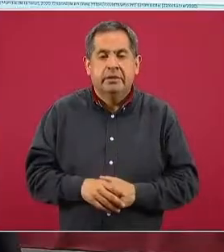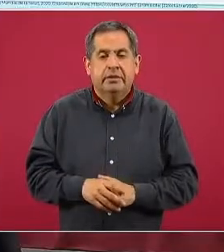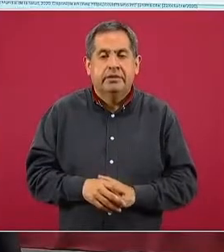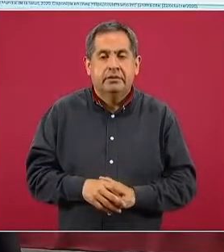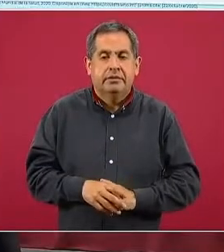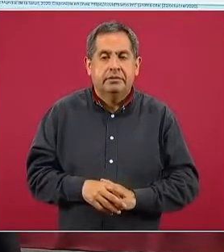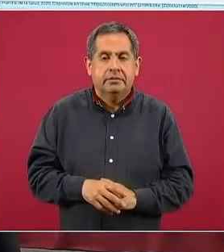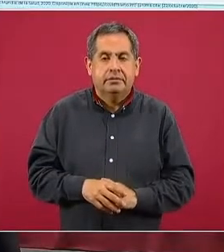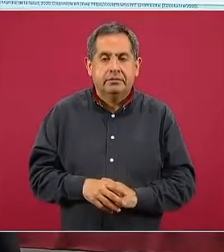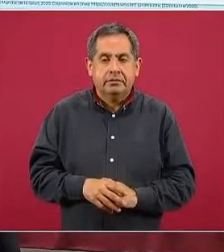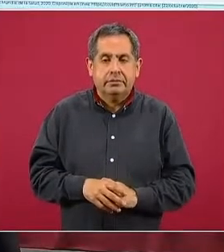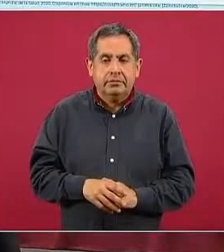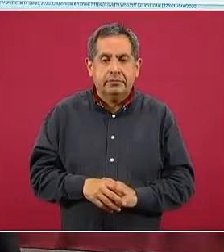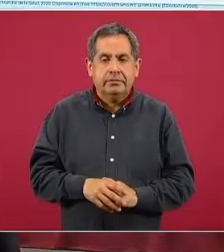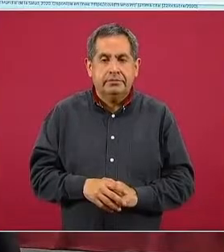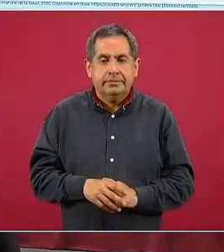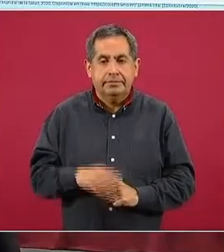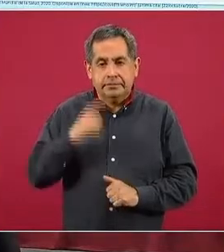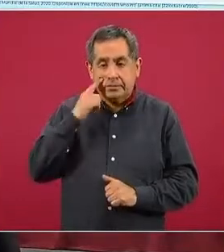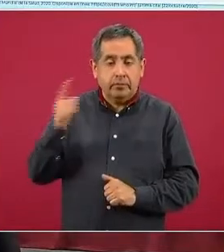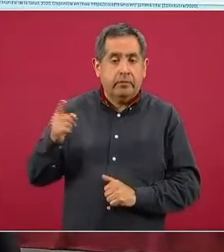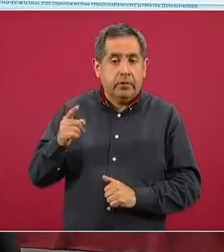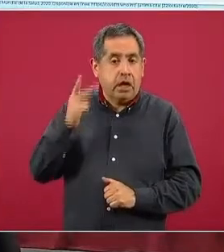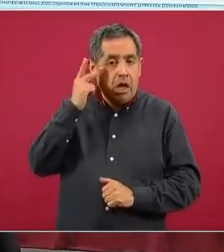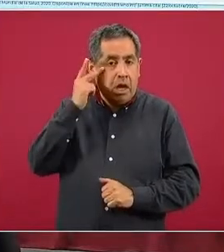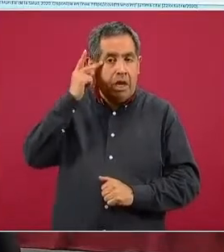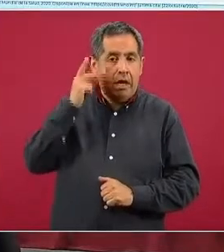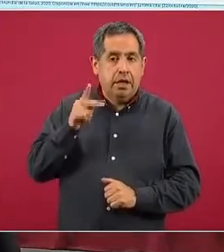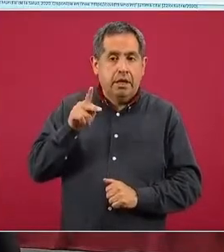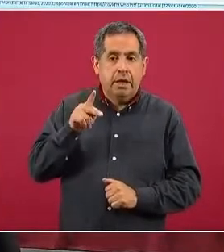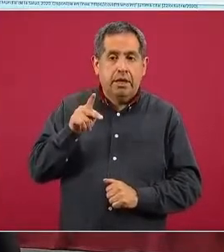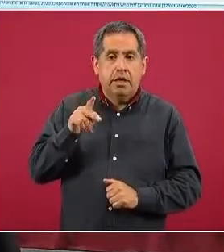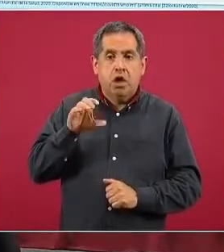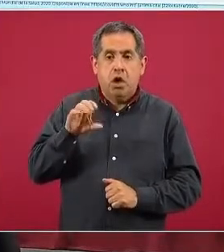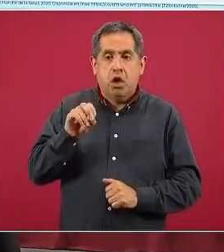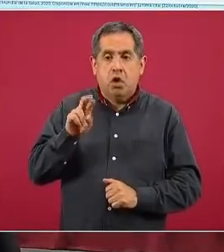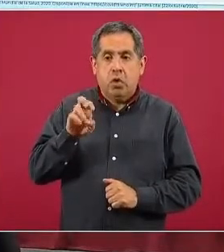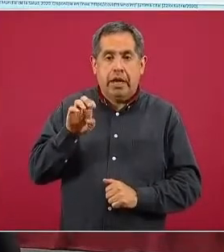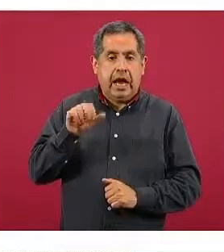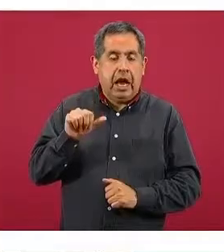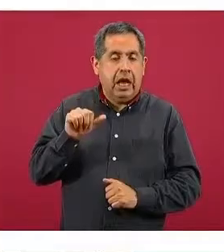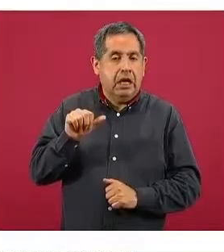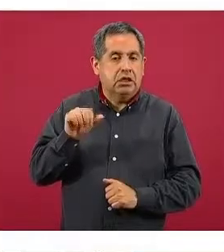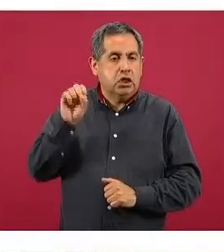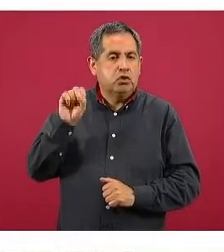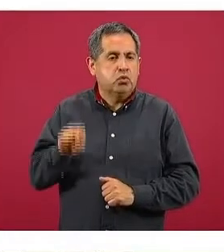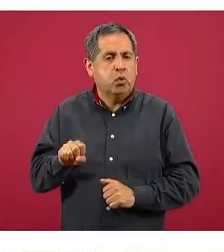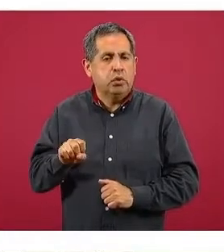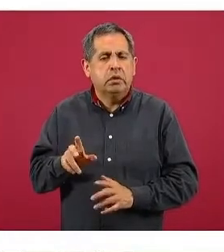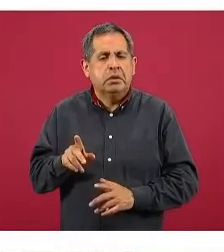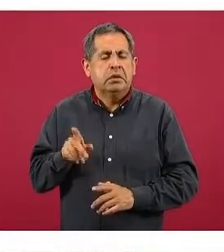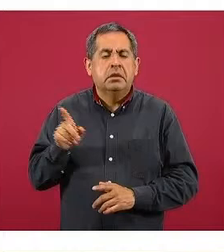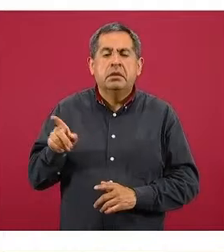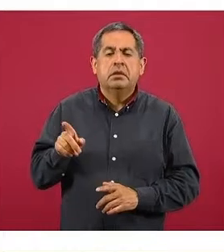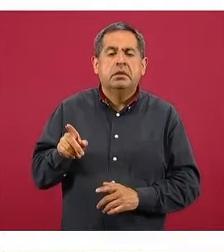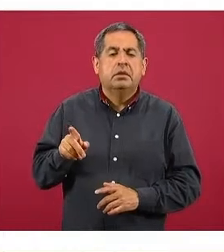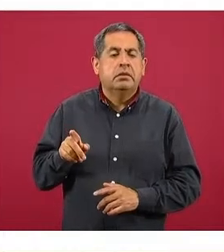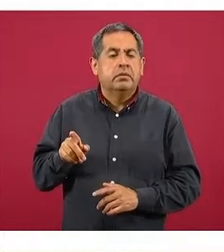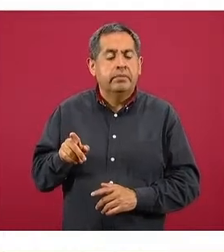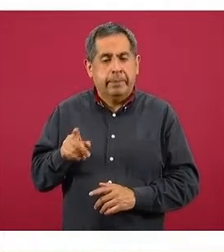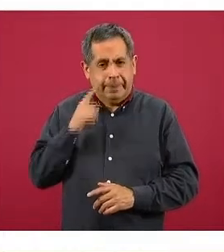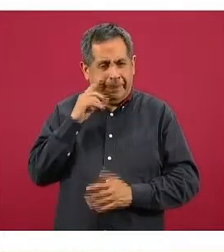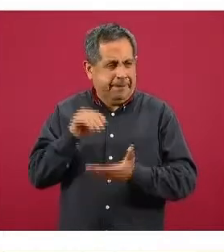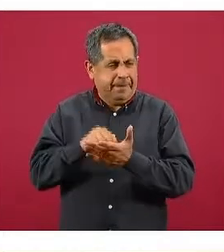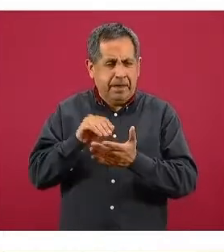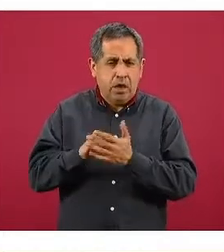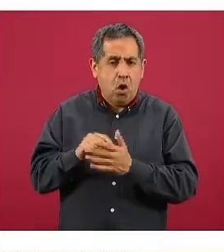favor. Aquí tenemos la República de Corea. Corea del Sur tiene nuevamente, todos estos están